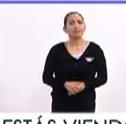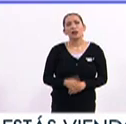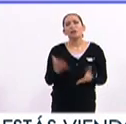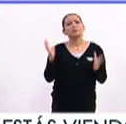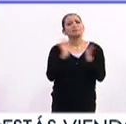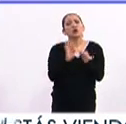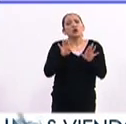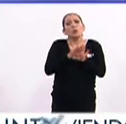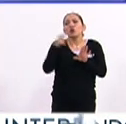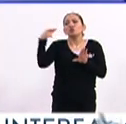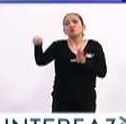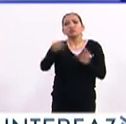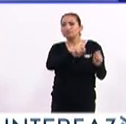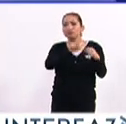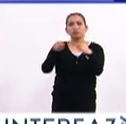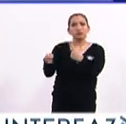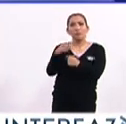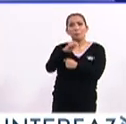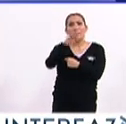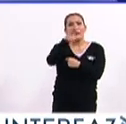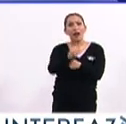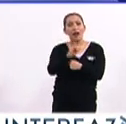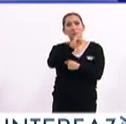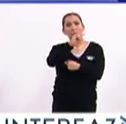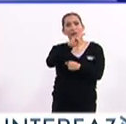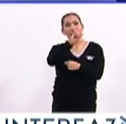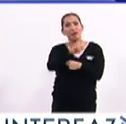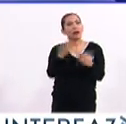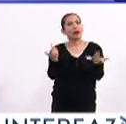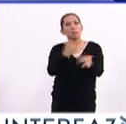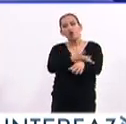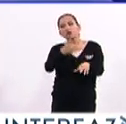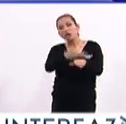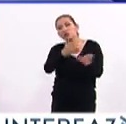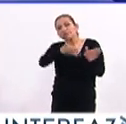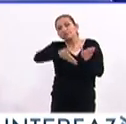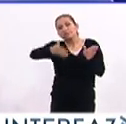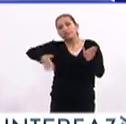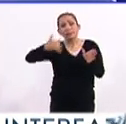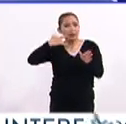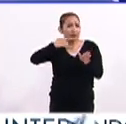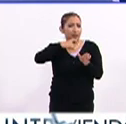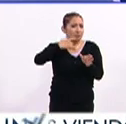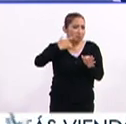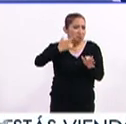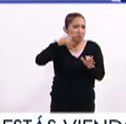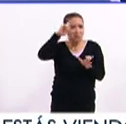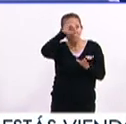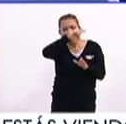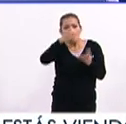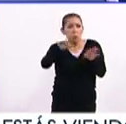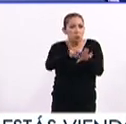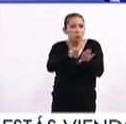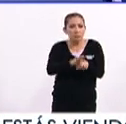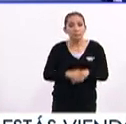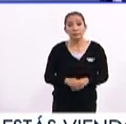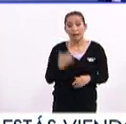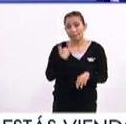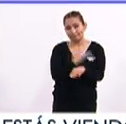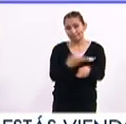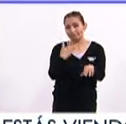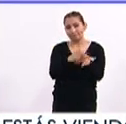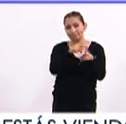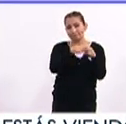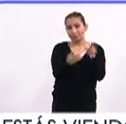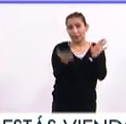cuéntanos cómo lograste acceder a esta oportunidad que te dio el Politécnico. ¿Cuál fue el proceso? ¿Qué tanto trabajo te costó? Bueno, es un proceso que